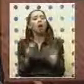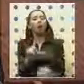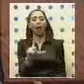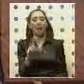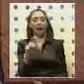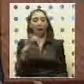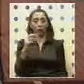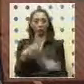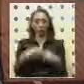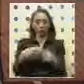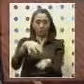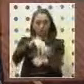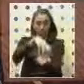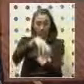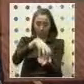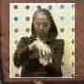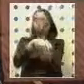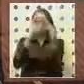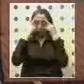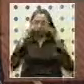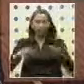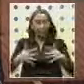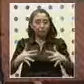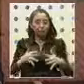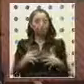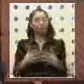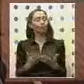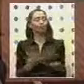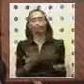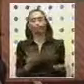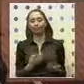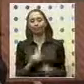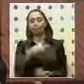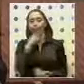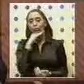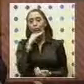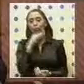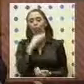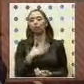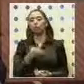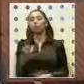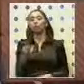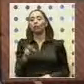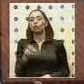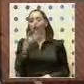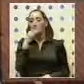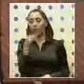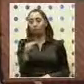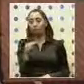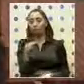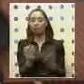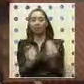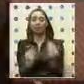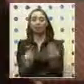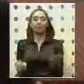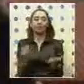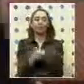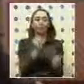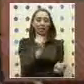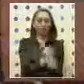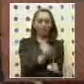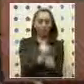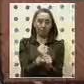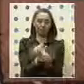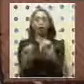No obstante, los esfuerzos no son suficientes. No quiero caer en el cliché reutilizado de que se necesita más empleo